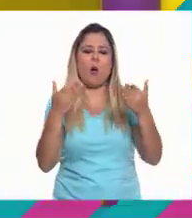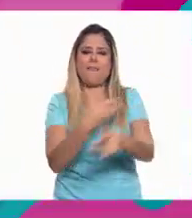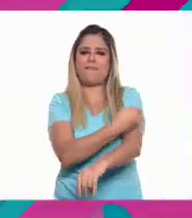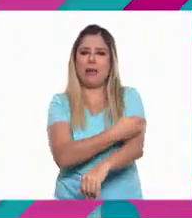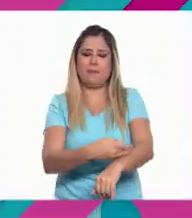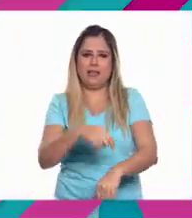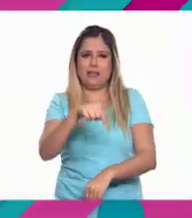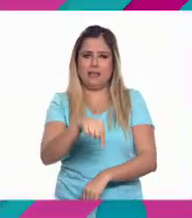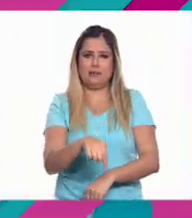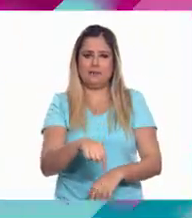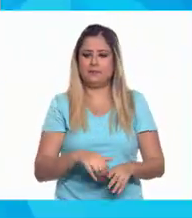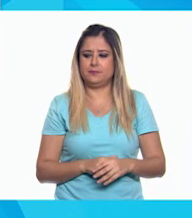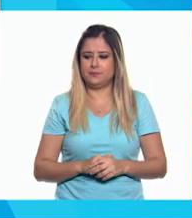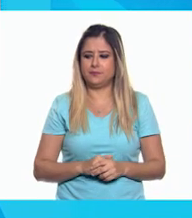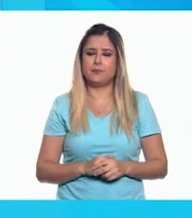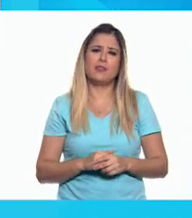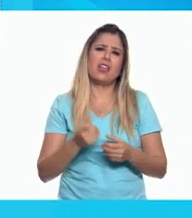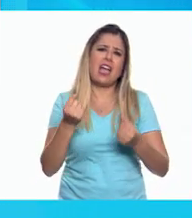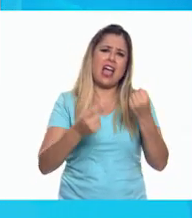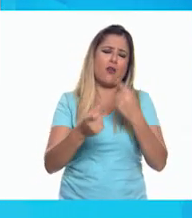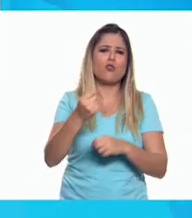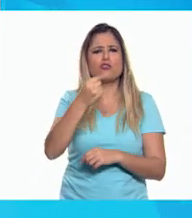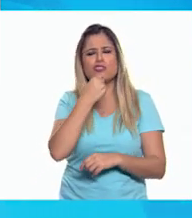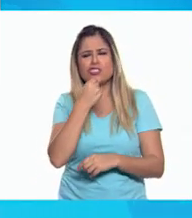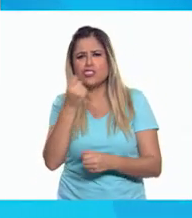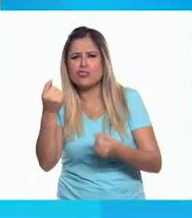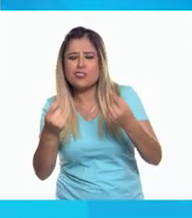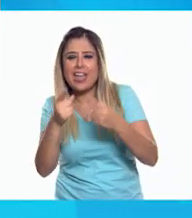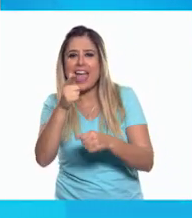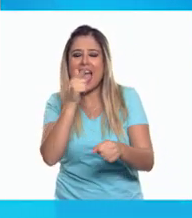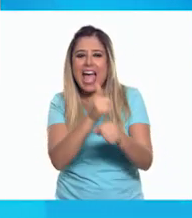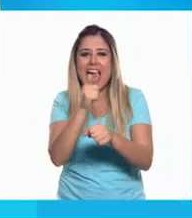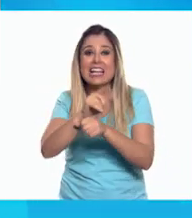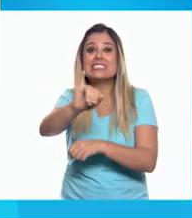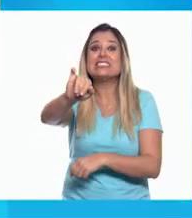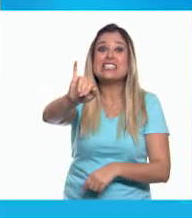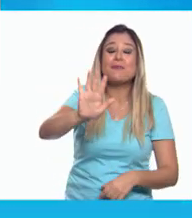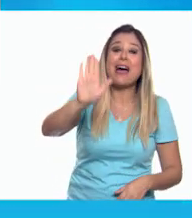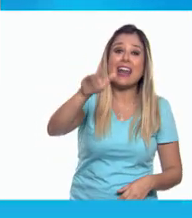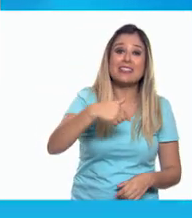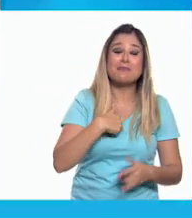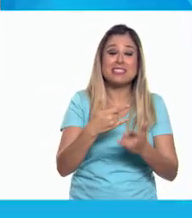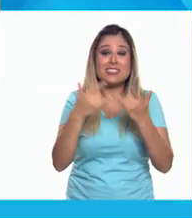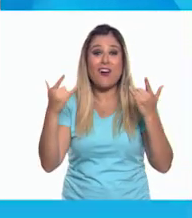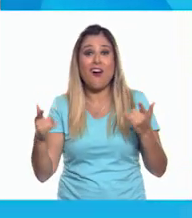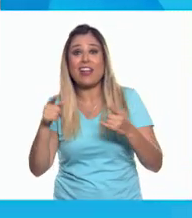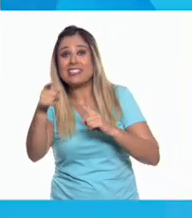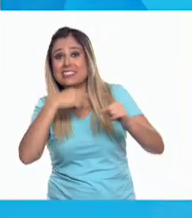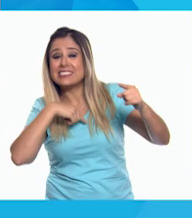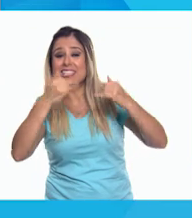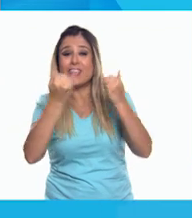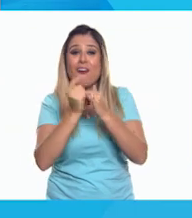ahora? Algunos niños y niñas tal vez se estén identificando y digan, sí, se parece sí. a mi historia.